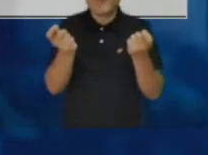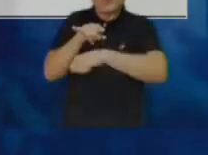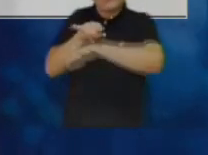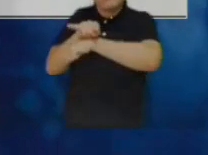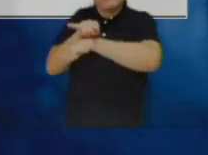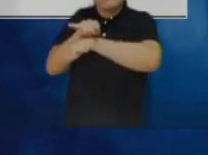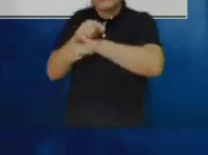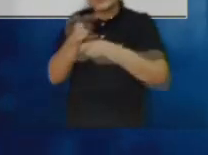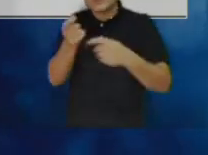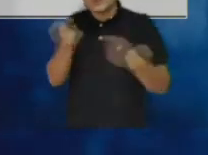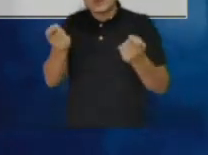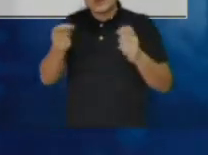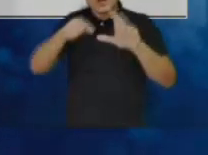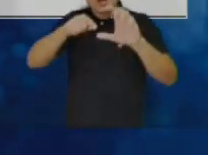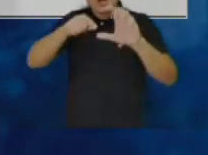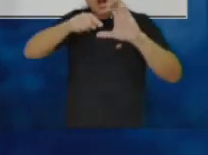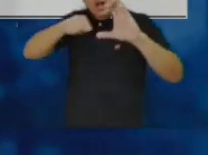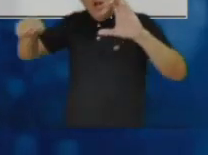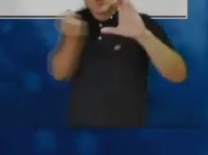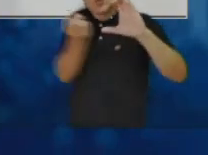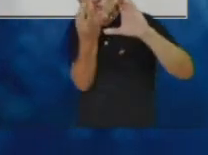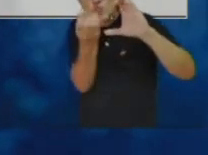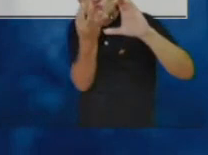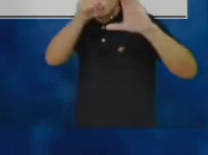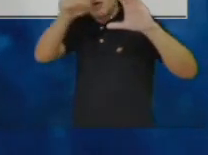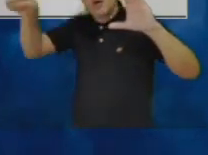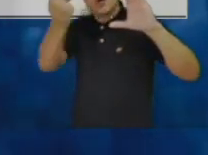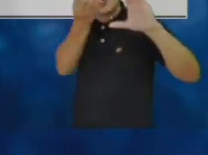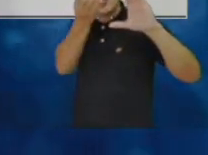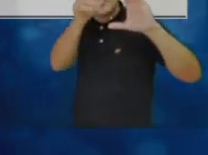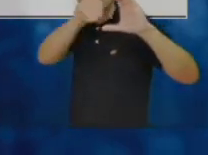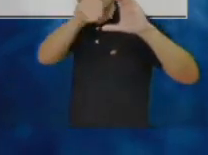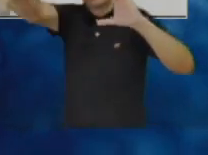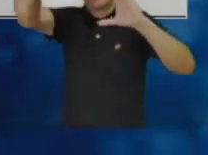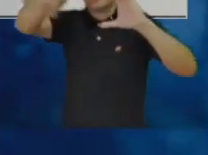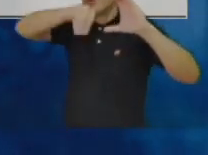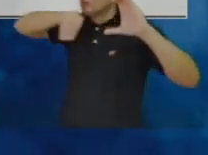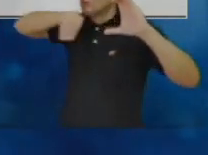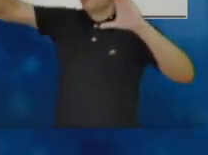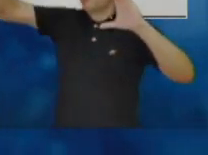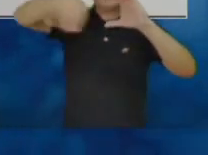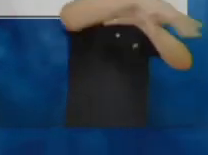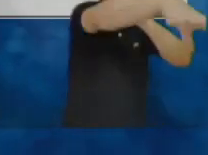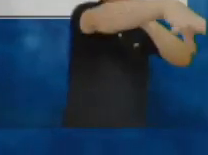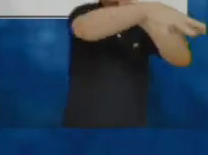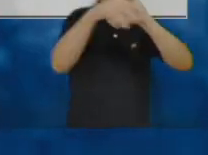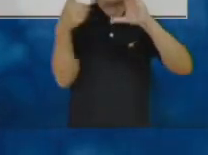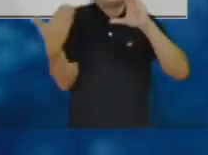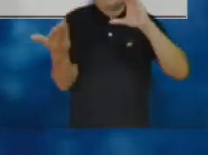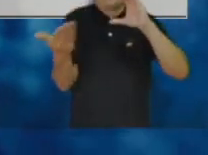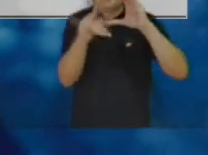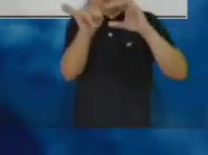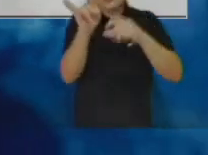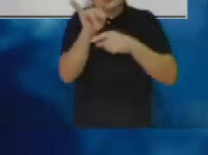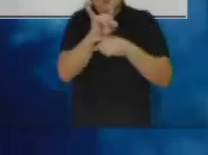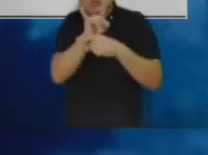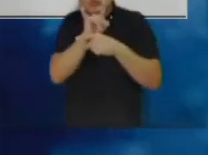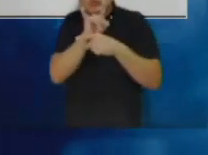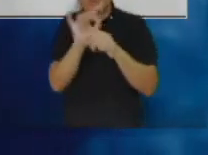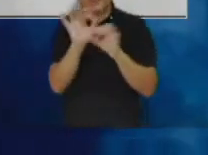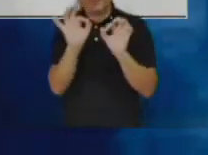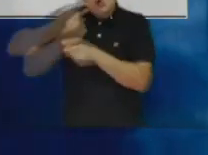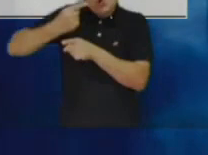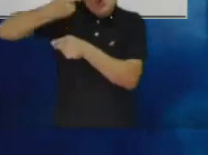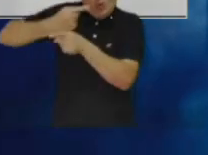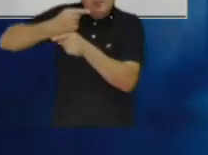frecuencias en una del espectro para asegurarse que el uso esté en cumplimiento con las